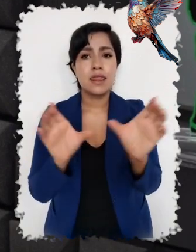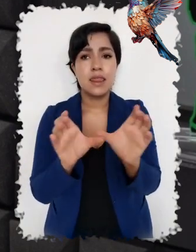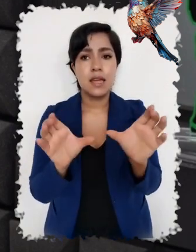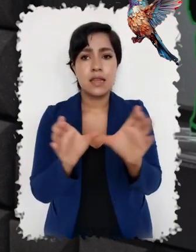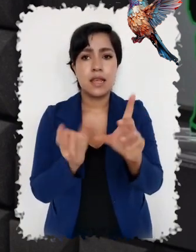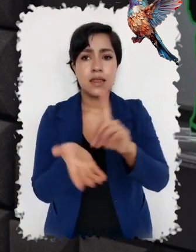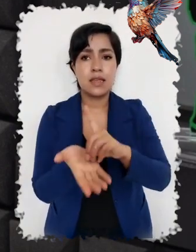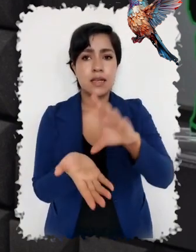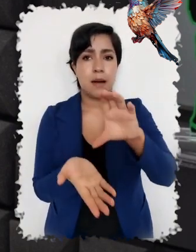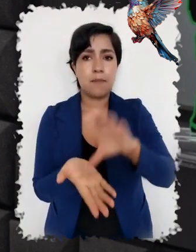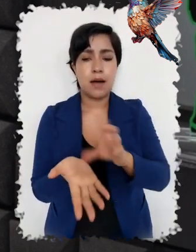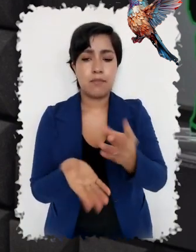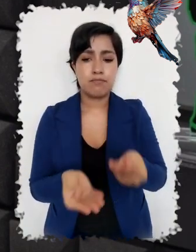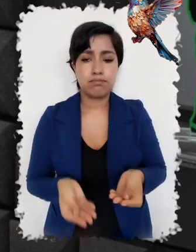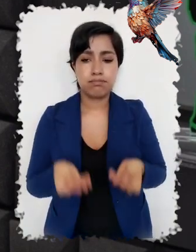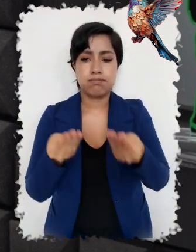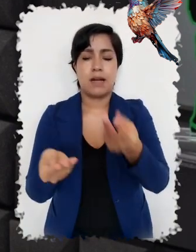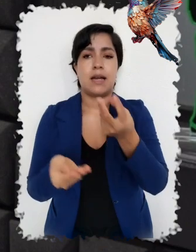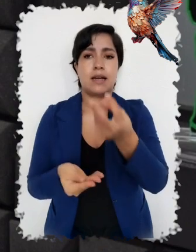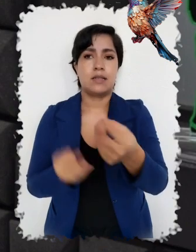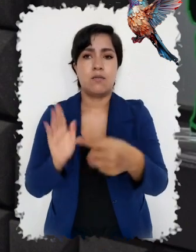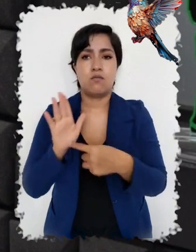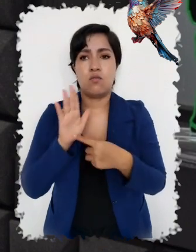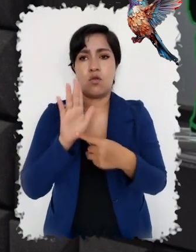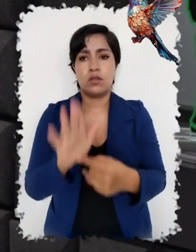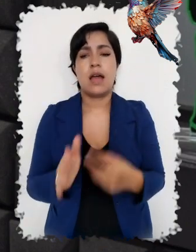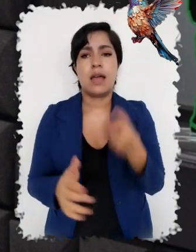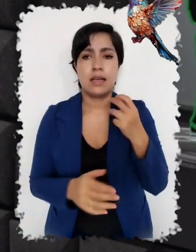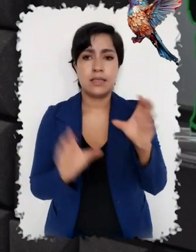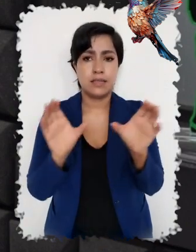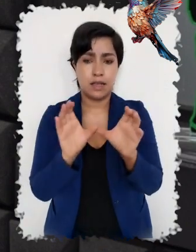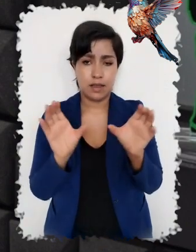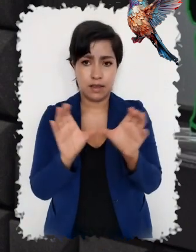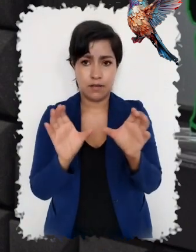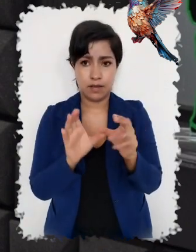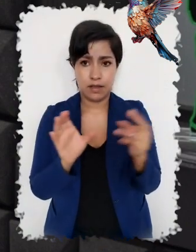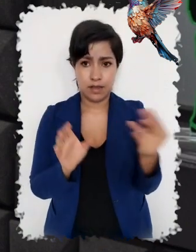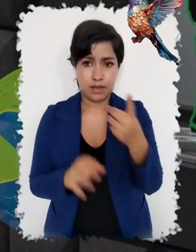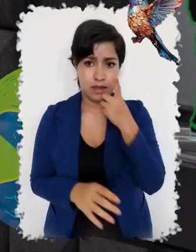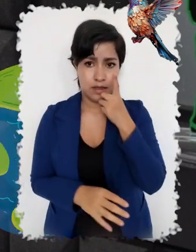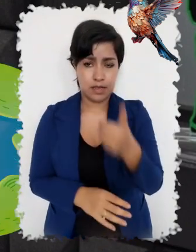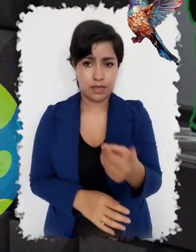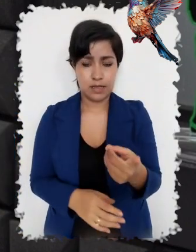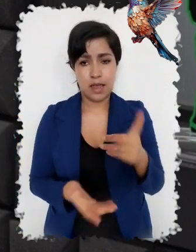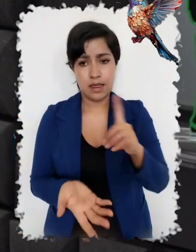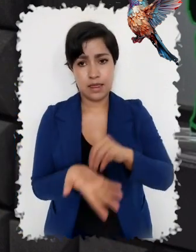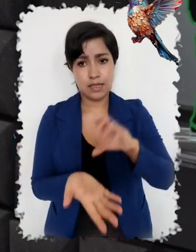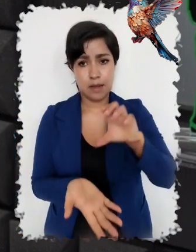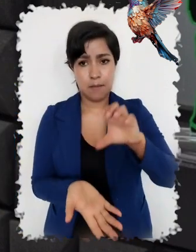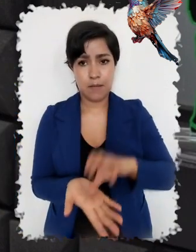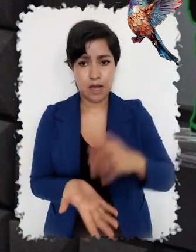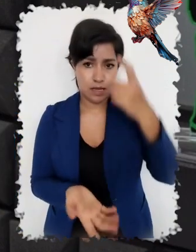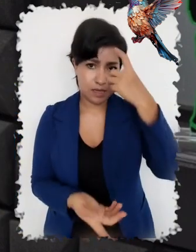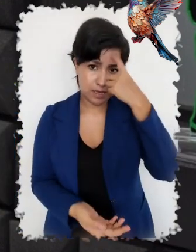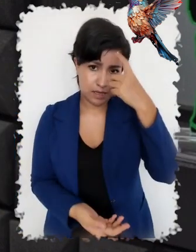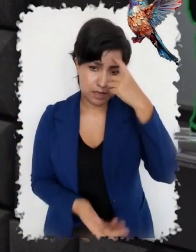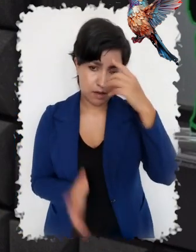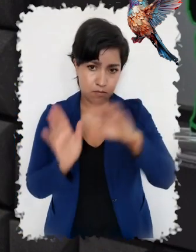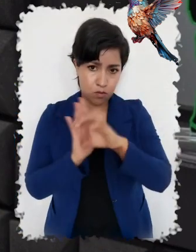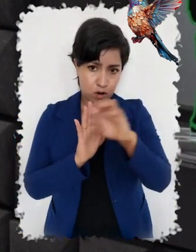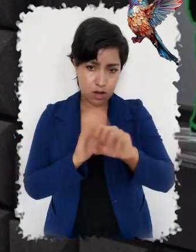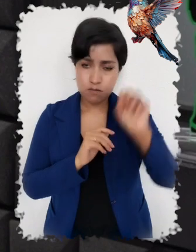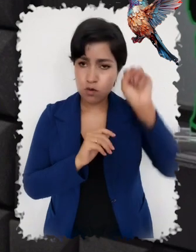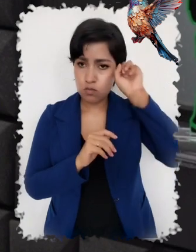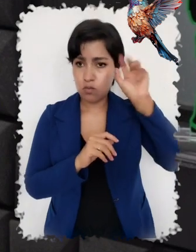lleven su certificado de discapacidad Ajá ese certificado tiene que decir que es una discapacidad intelectual